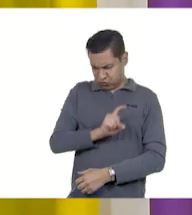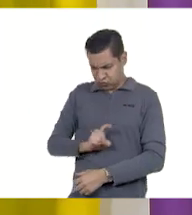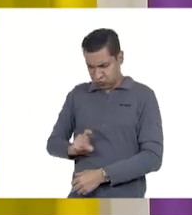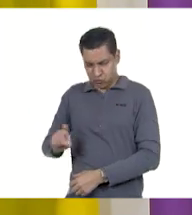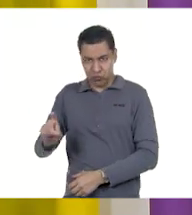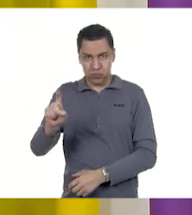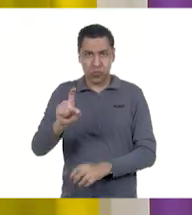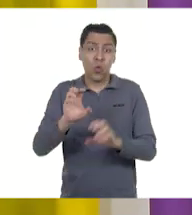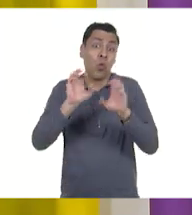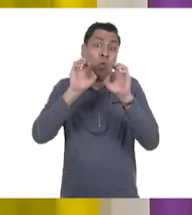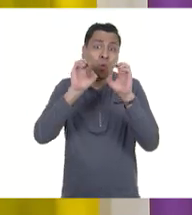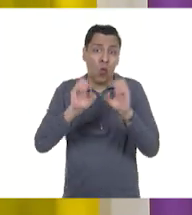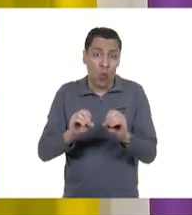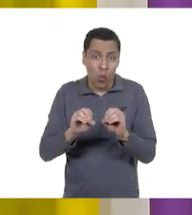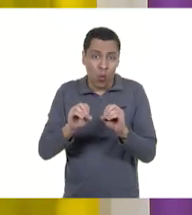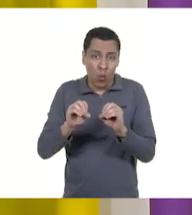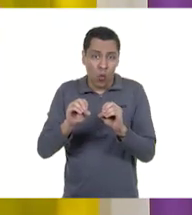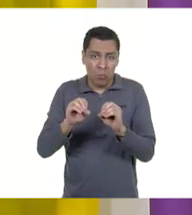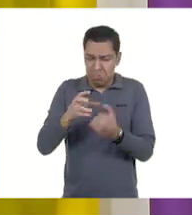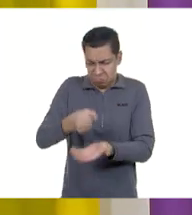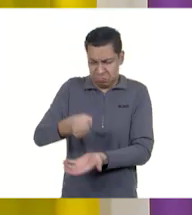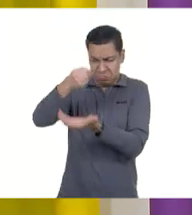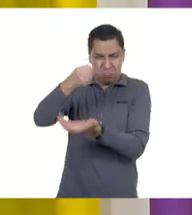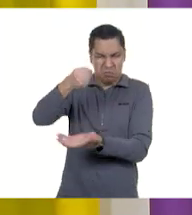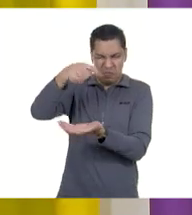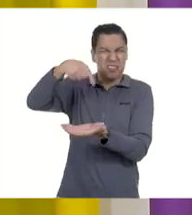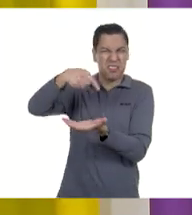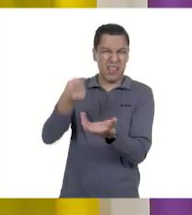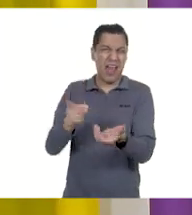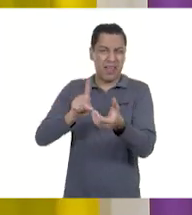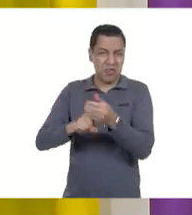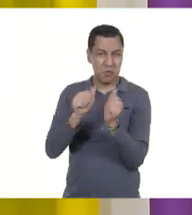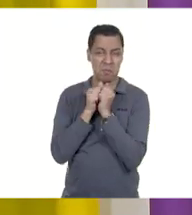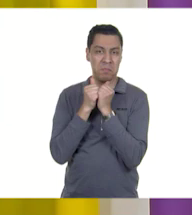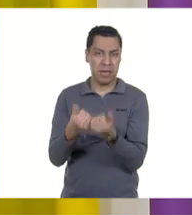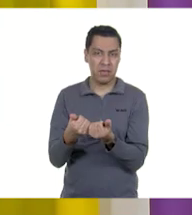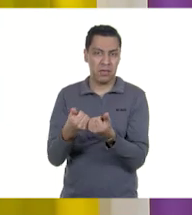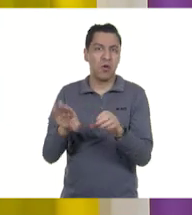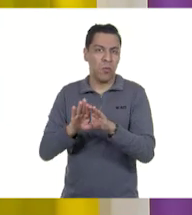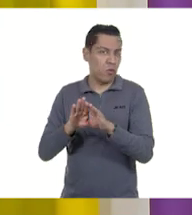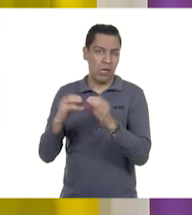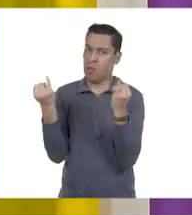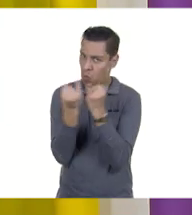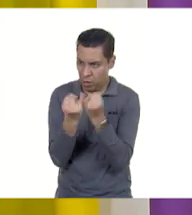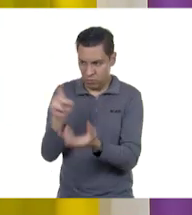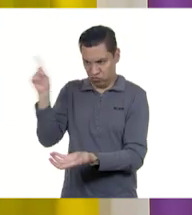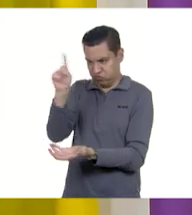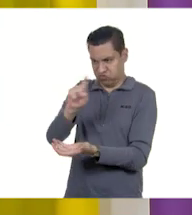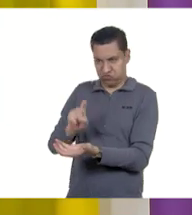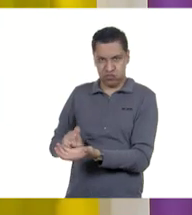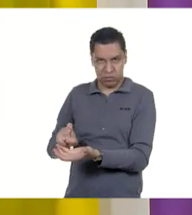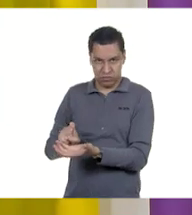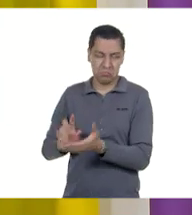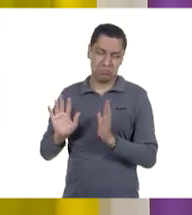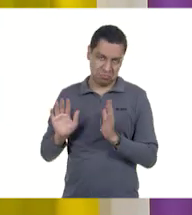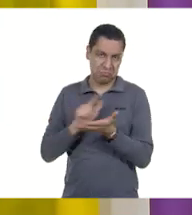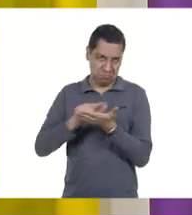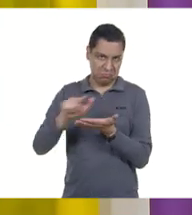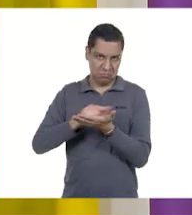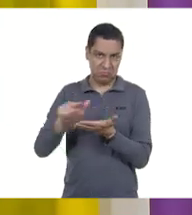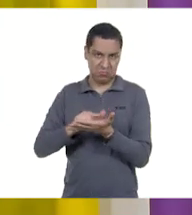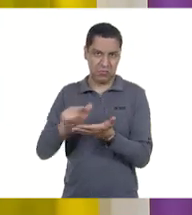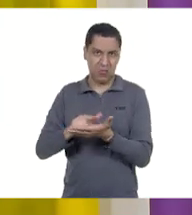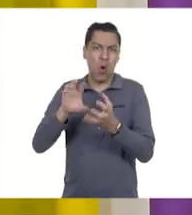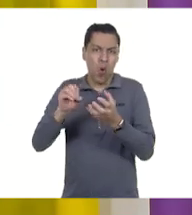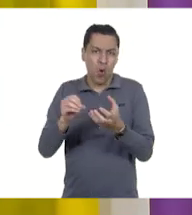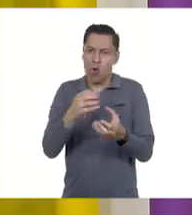bien, como por ejemplo la bolsa del pan a lo mejor, pero si son envolturas más sofisticadas y más gruesas, sí las lavo con agua y